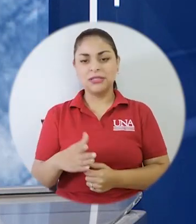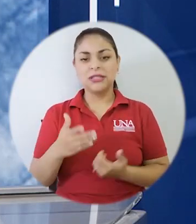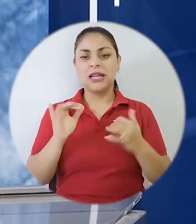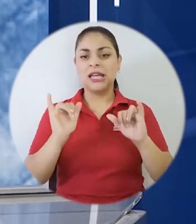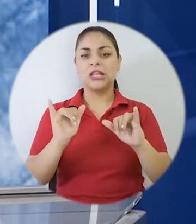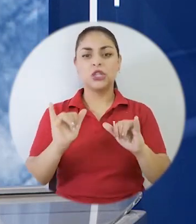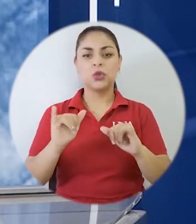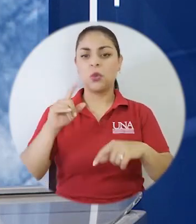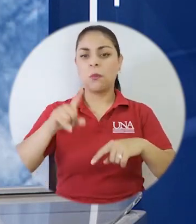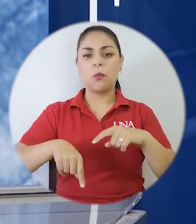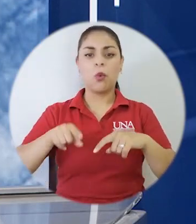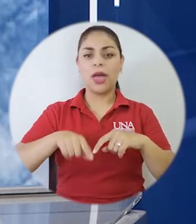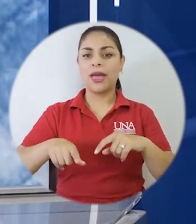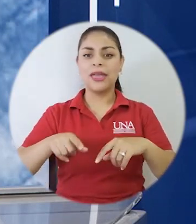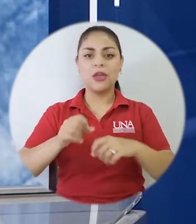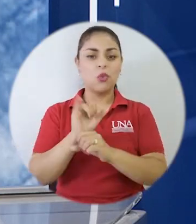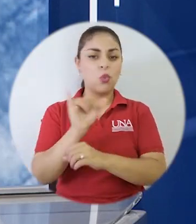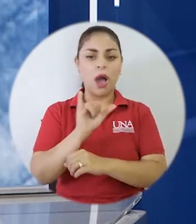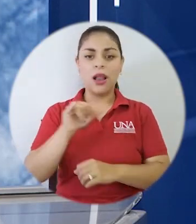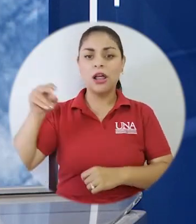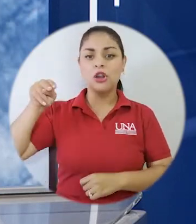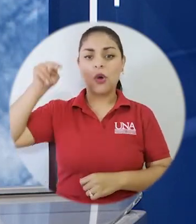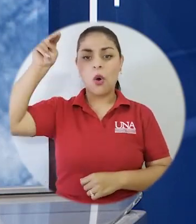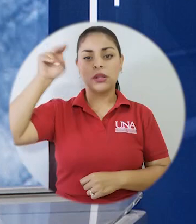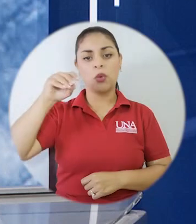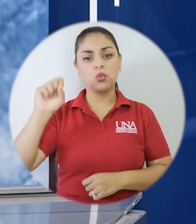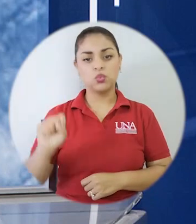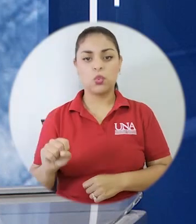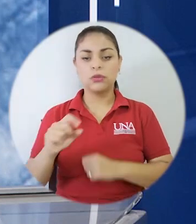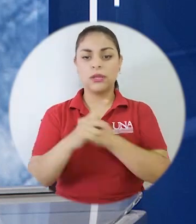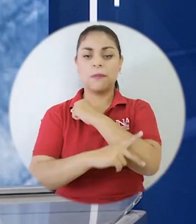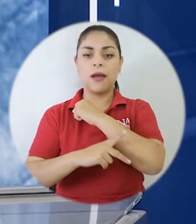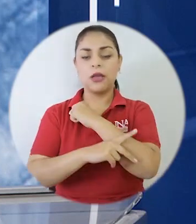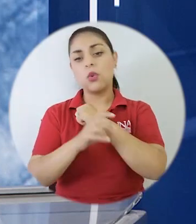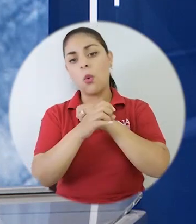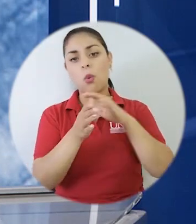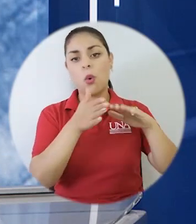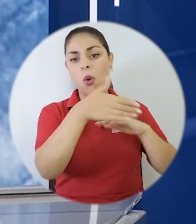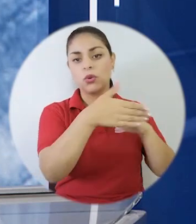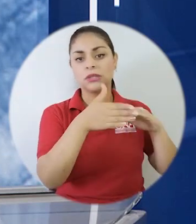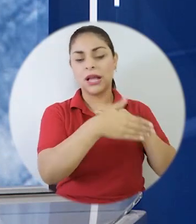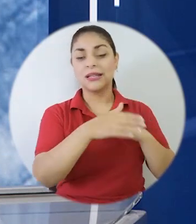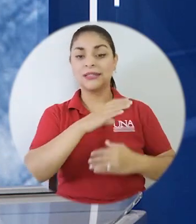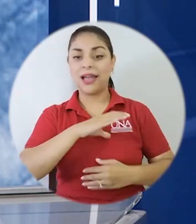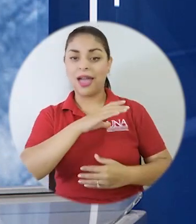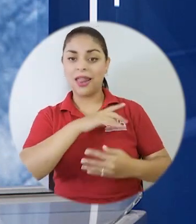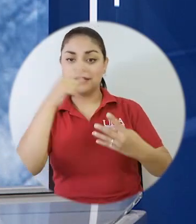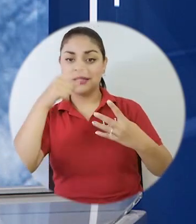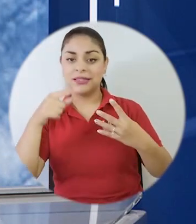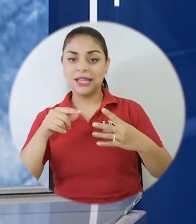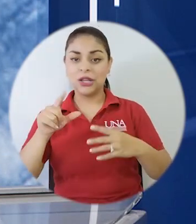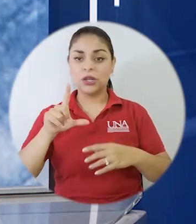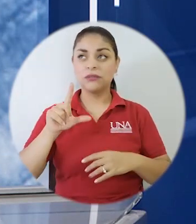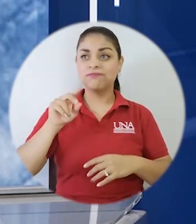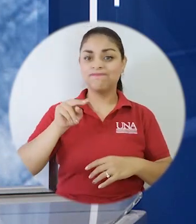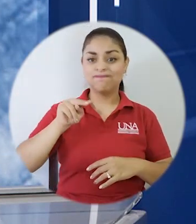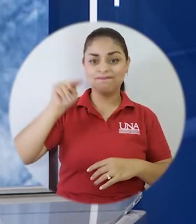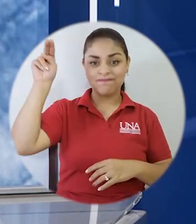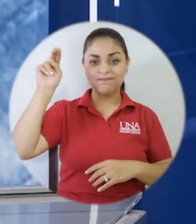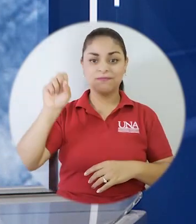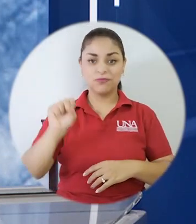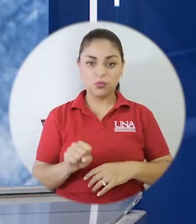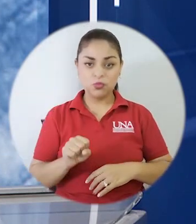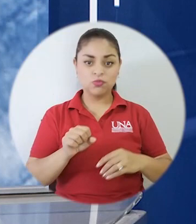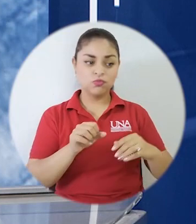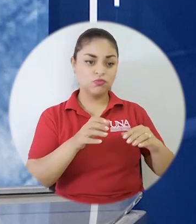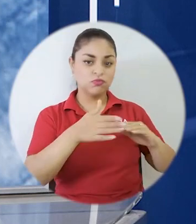a reproducir tal cual en el norte o en el sur del país, o en las costas, donde las características, ¿verdad?, de estos